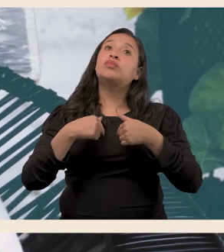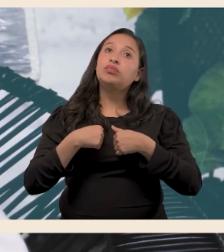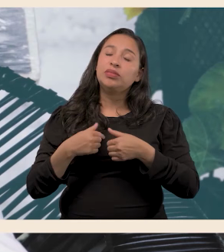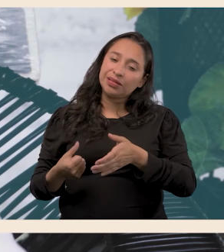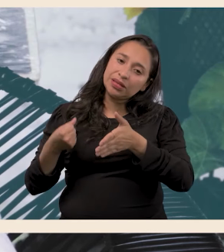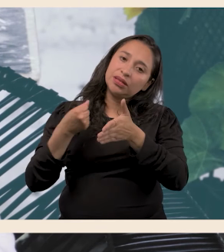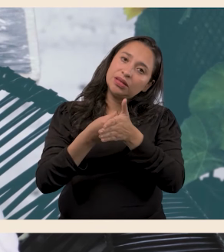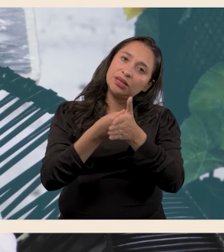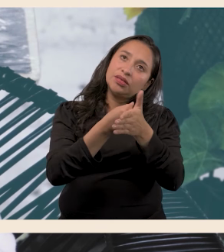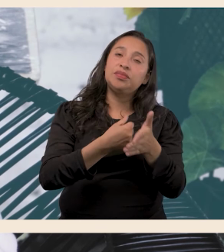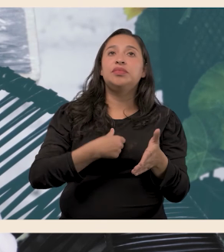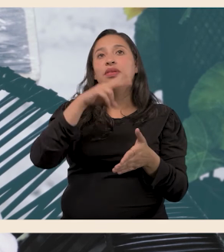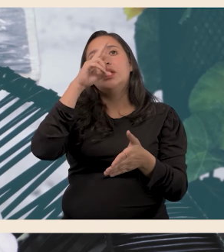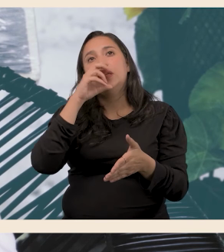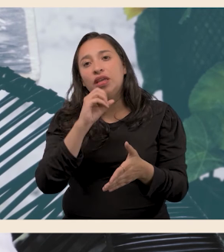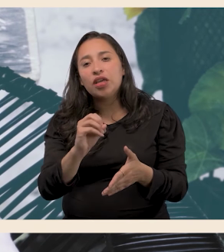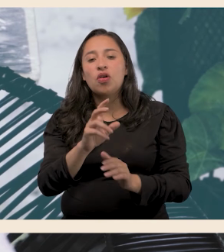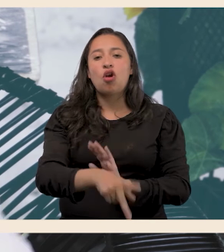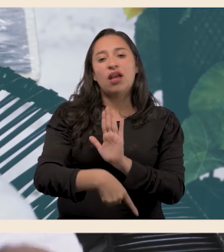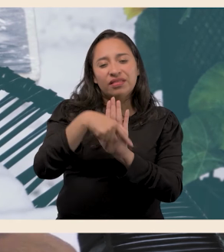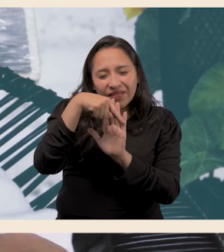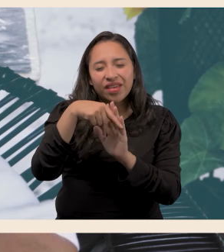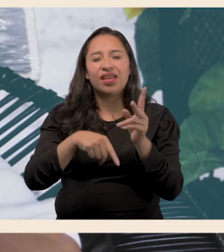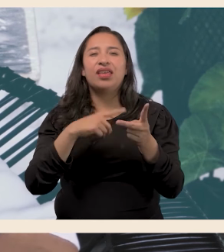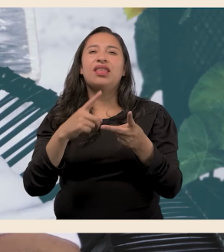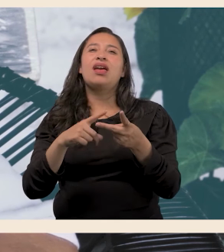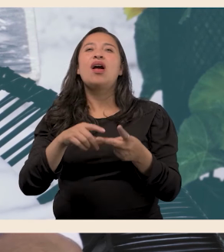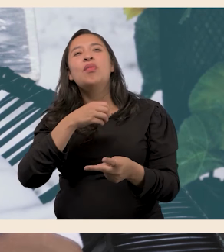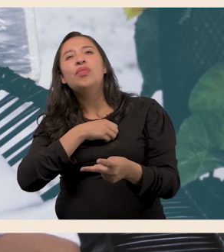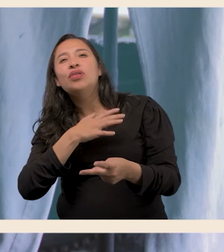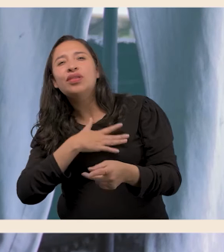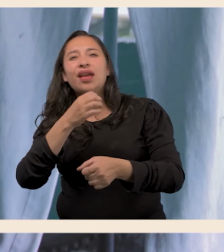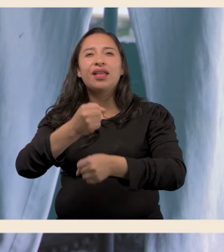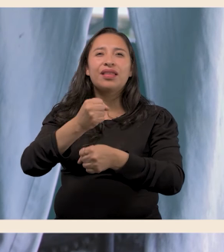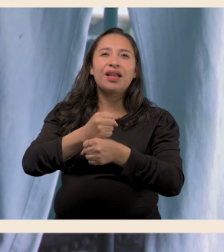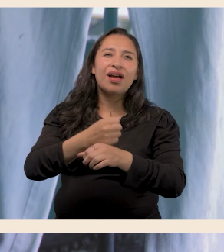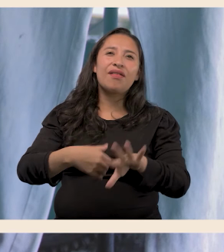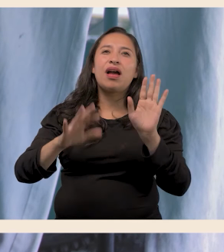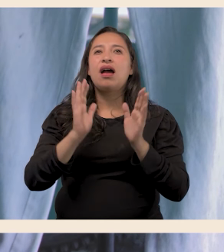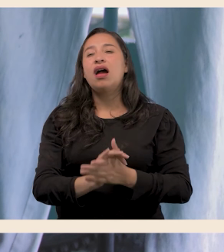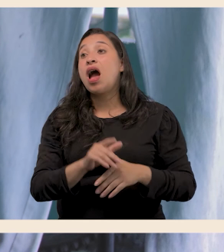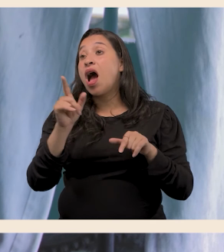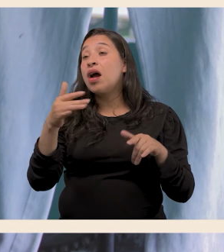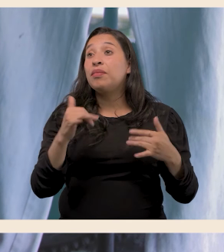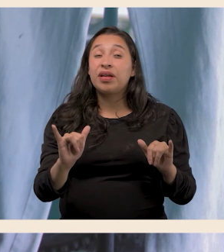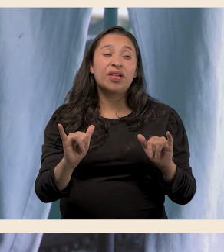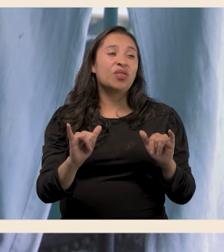Uno trata de que un hijo de uno pase la hoja de vida o que le dé un trabajito. Ah, pero